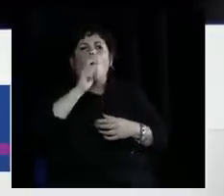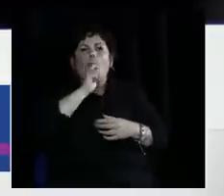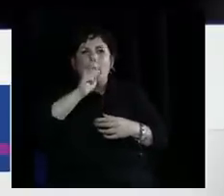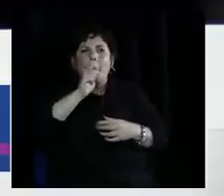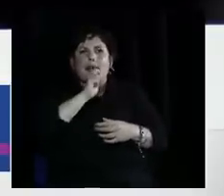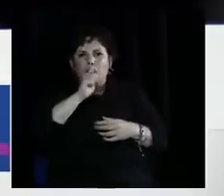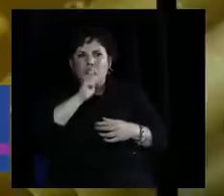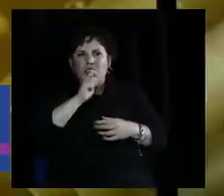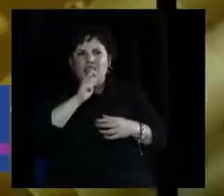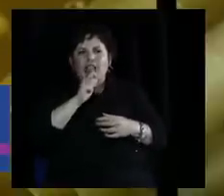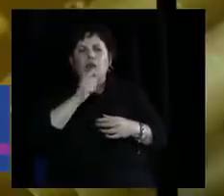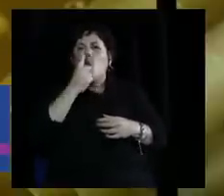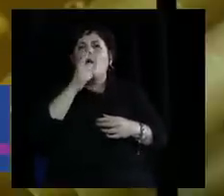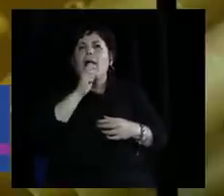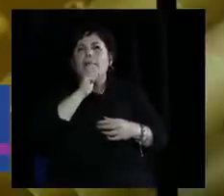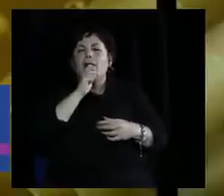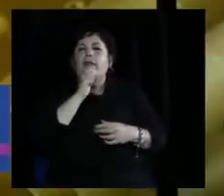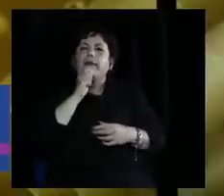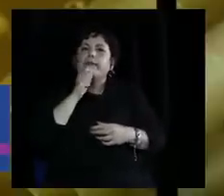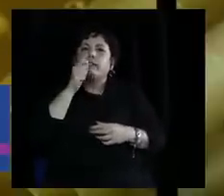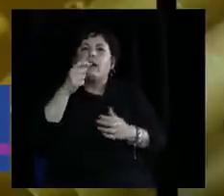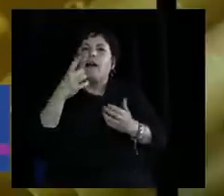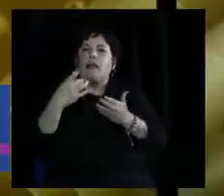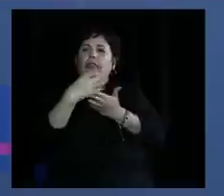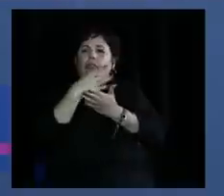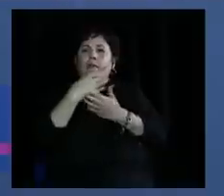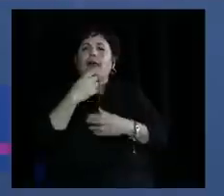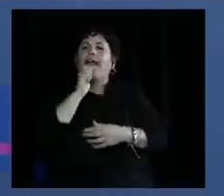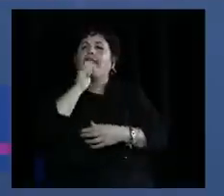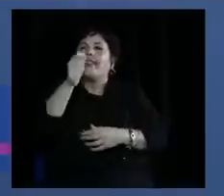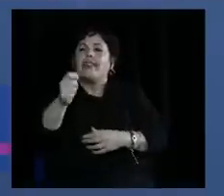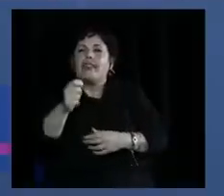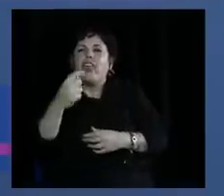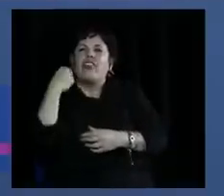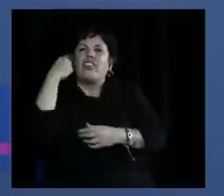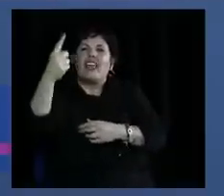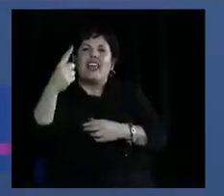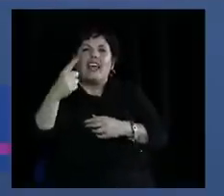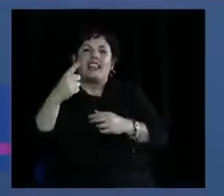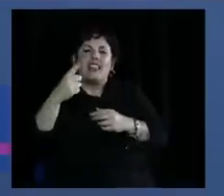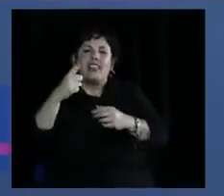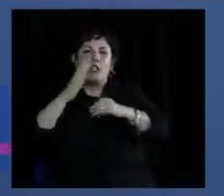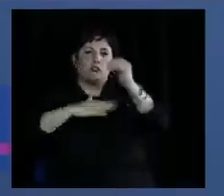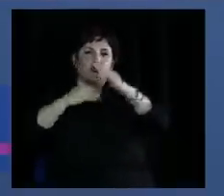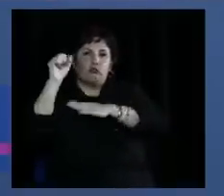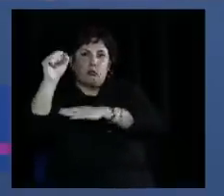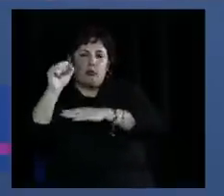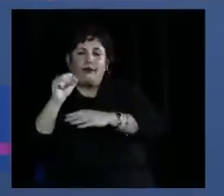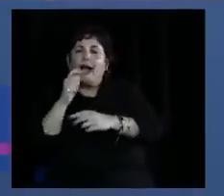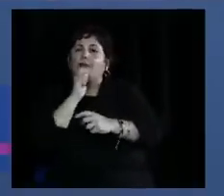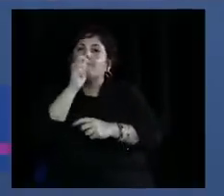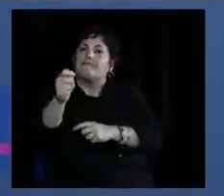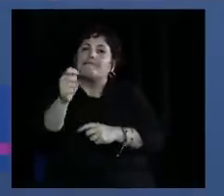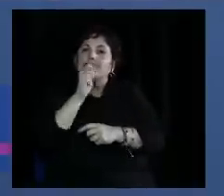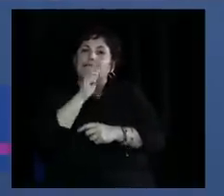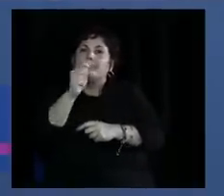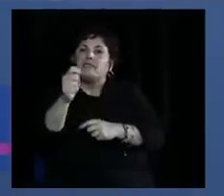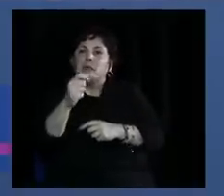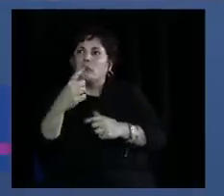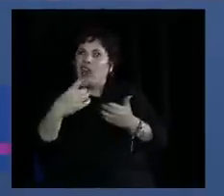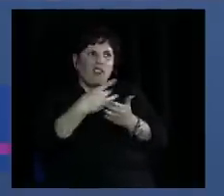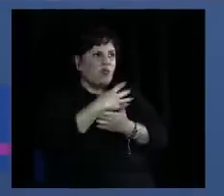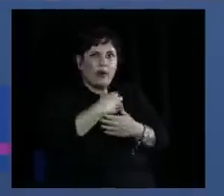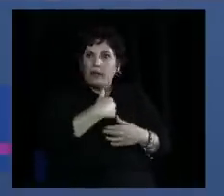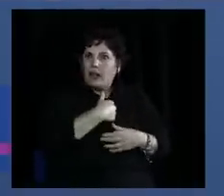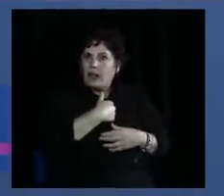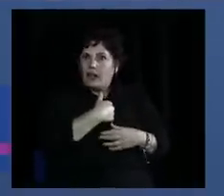a alguien del Pizza Net, quizá una periodista fue despedida después de hacerle una entrevista a un dirigente del ZUNCA. Así, la echaron por haberle